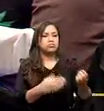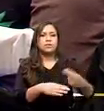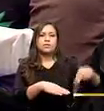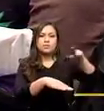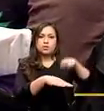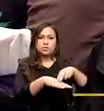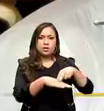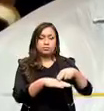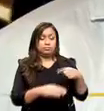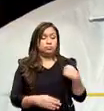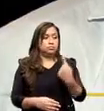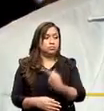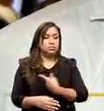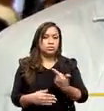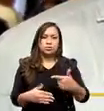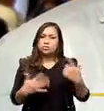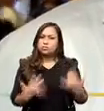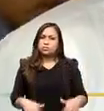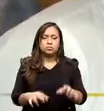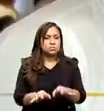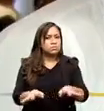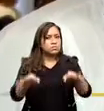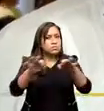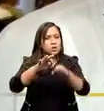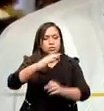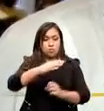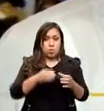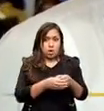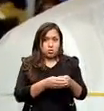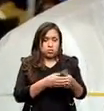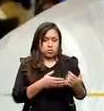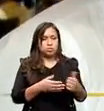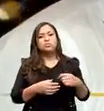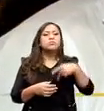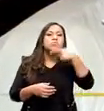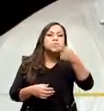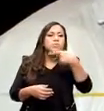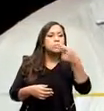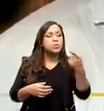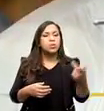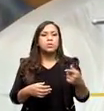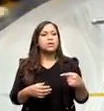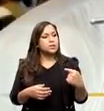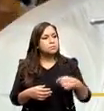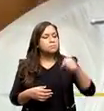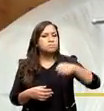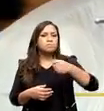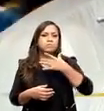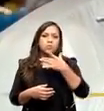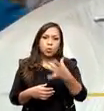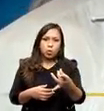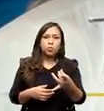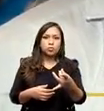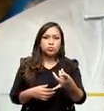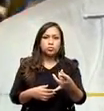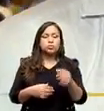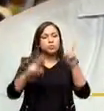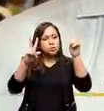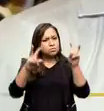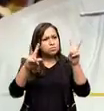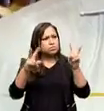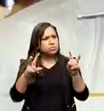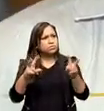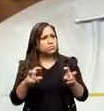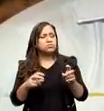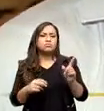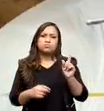diálogo nacional. Para nosotros ha sido fundamental y como FENOSIM pues hemos hecho público nuestra situación y nuestra posición sobre estos